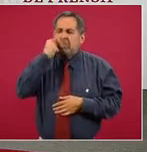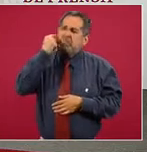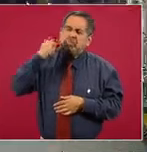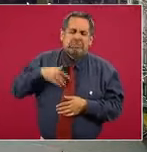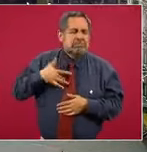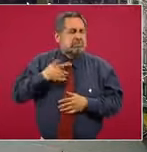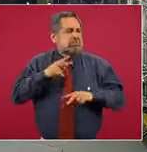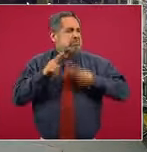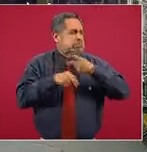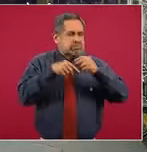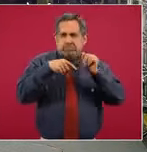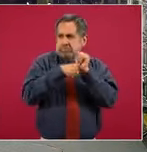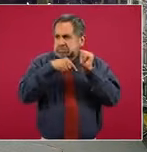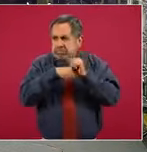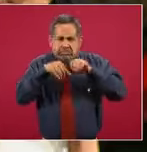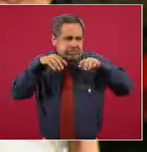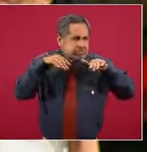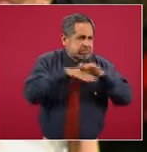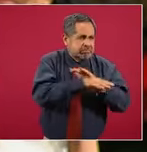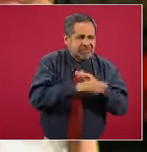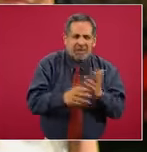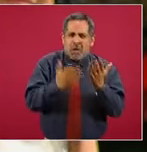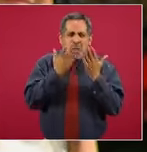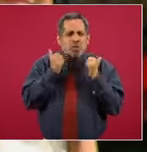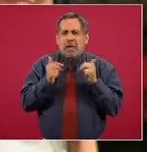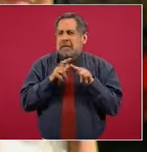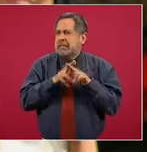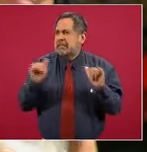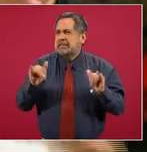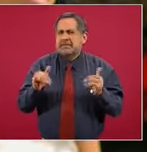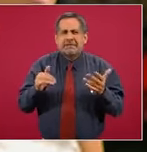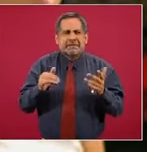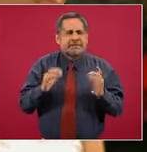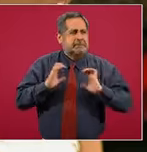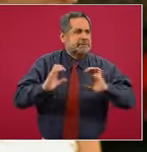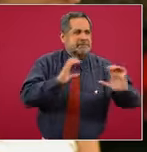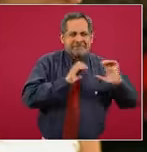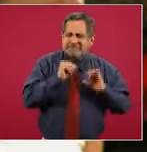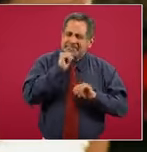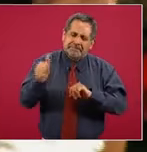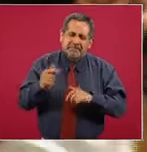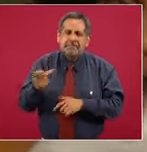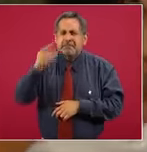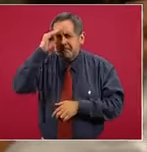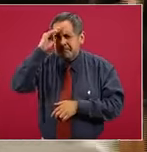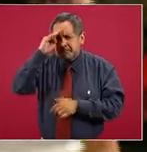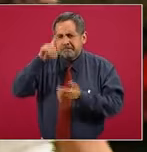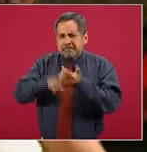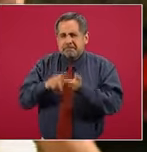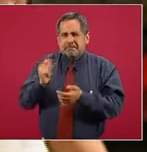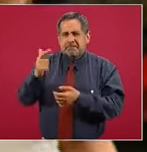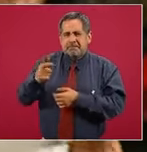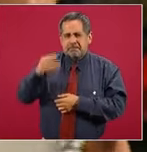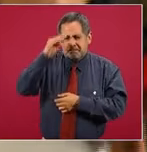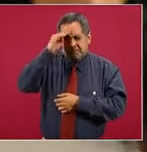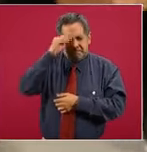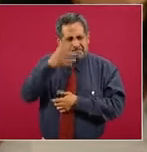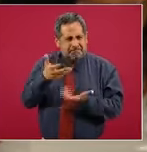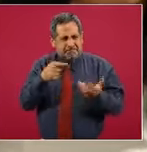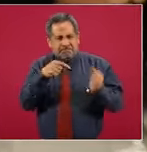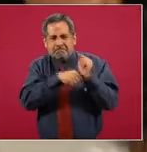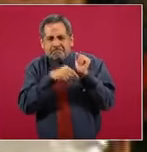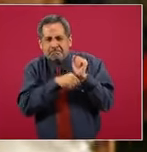a funciones donde no se toma la más mínima consideración sanitaria. ¿Ustedes qué saben sobre estas, llamémosle,